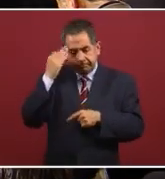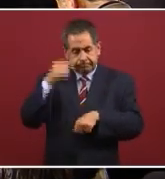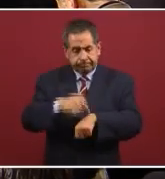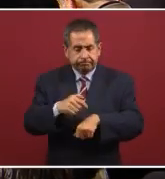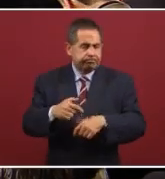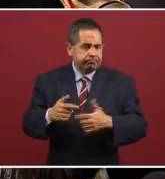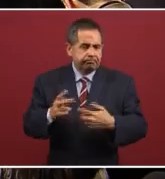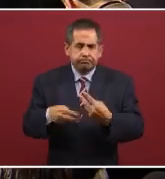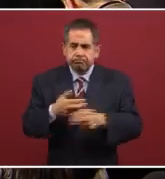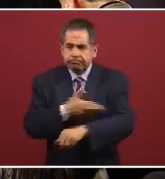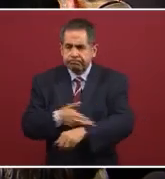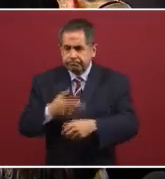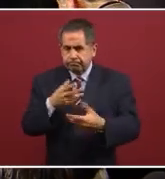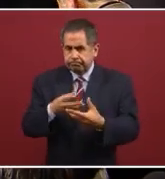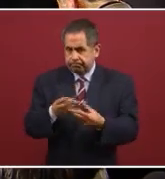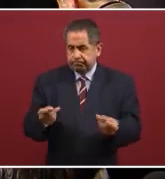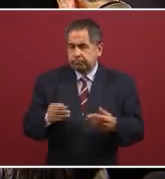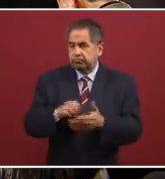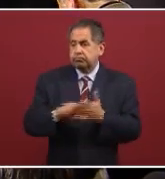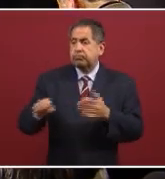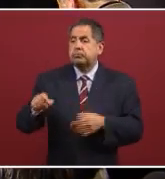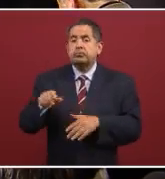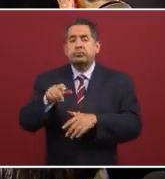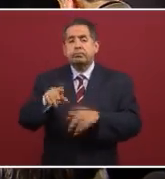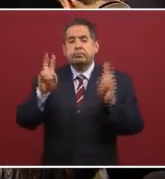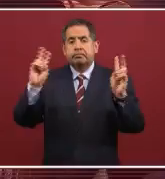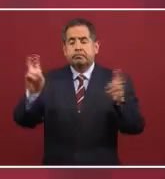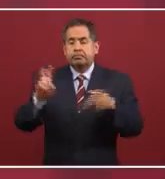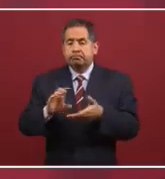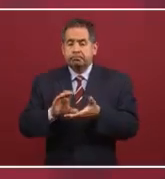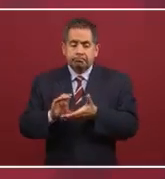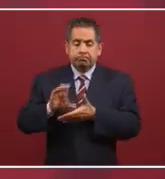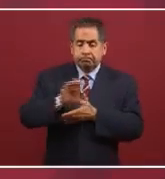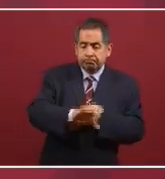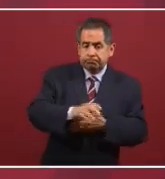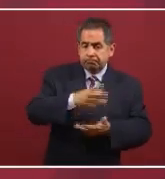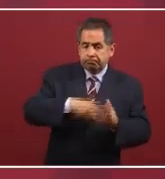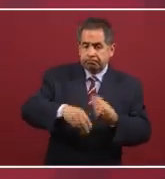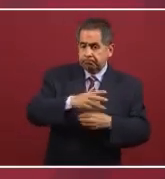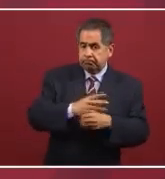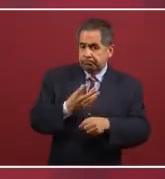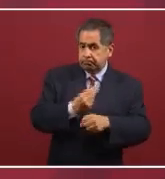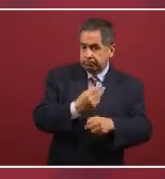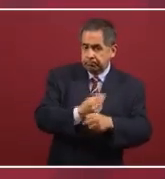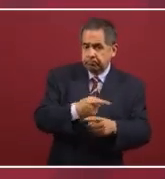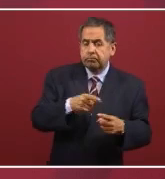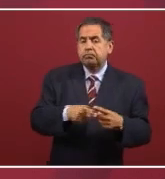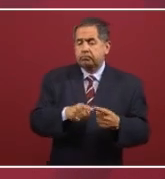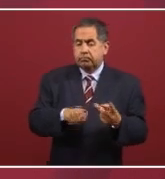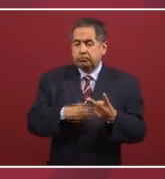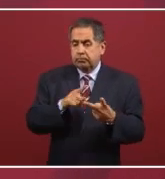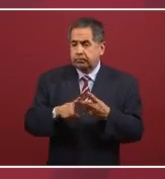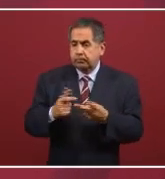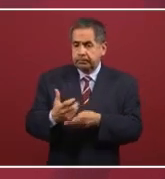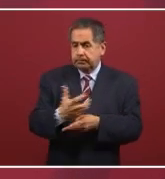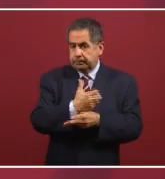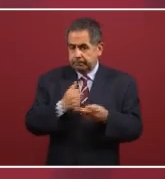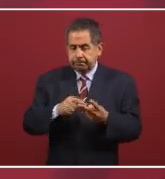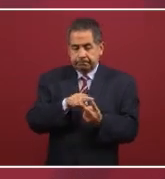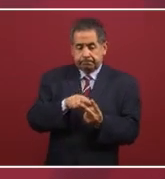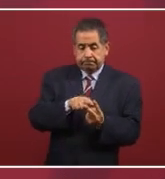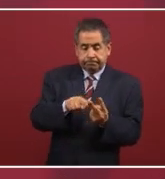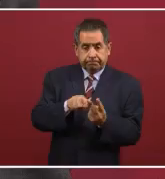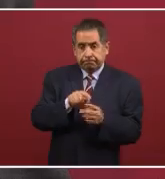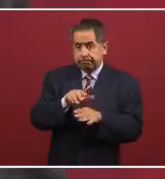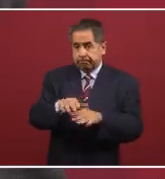inversiones que hay que hacer para ampliar los puertos o mejorar los ingresos. 2 son acuerdos con aduanas,